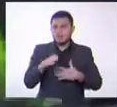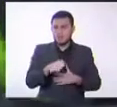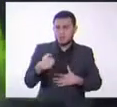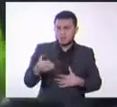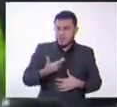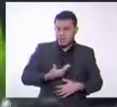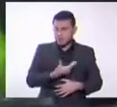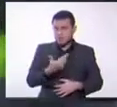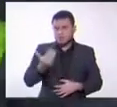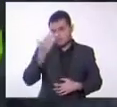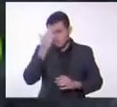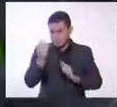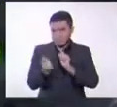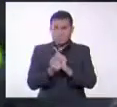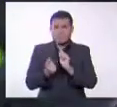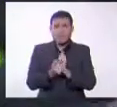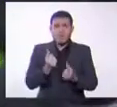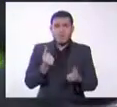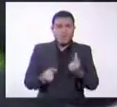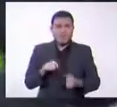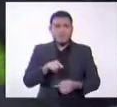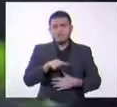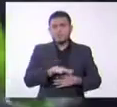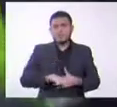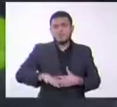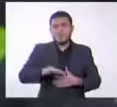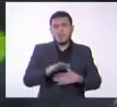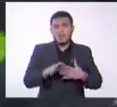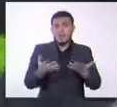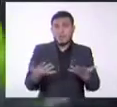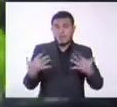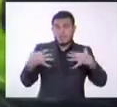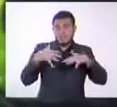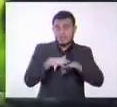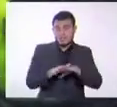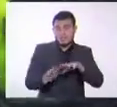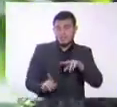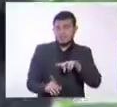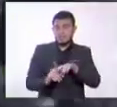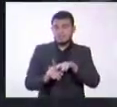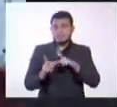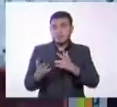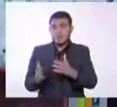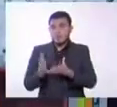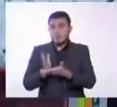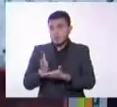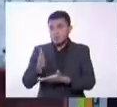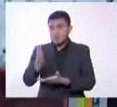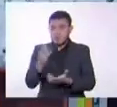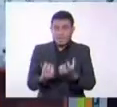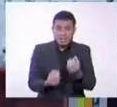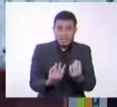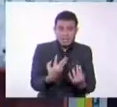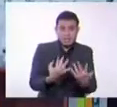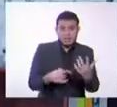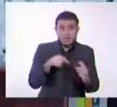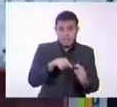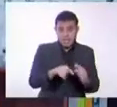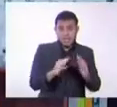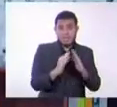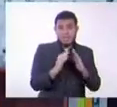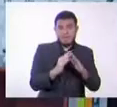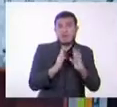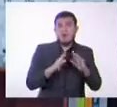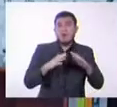conocer cuáles son estas zonas y la relación que existe entre los animales y las plantas que viven ahí con